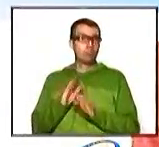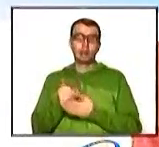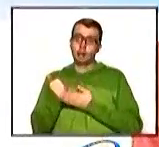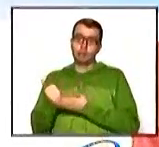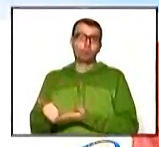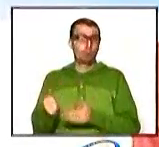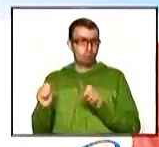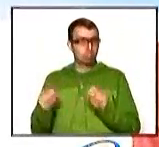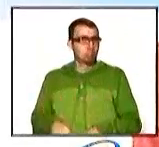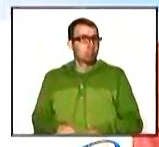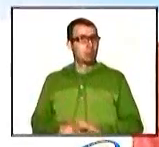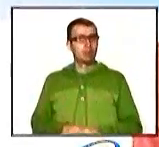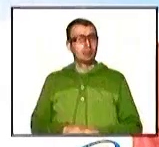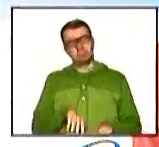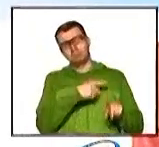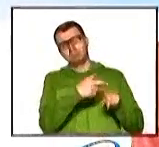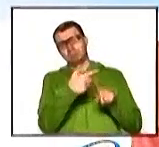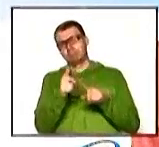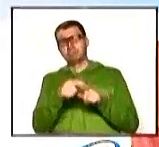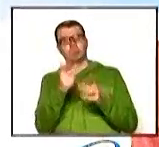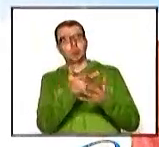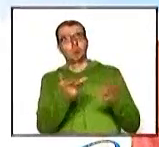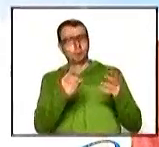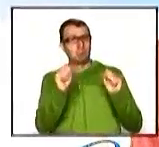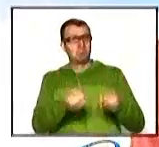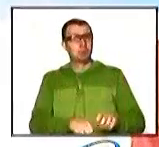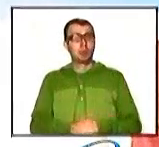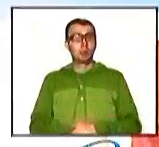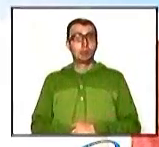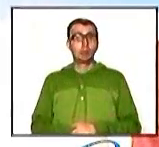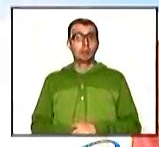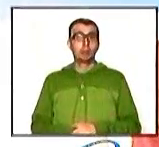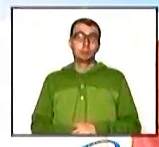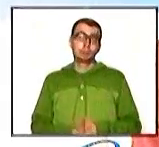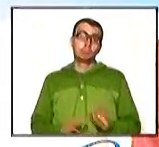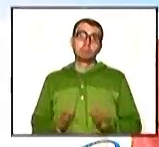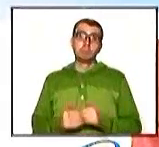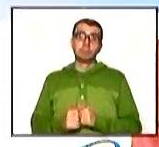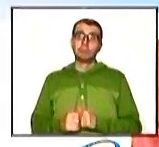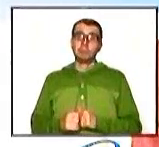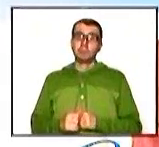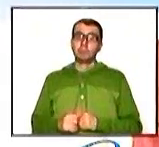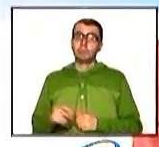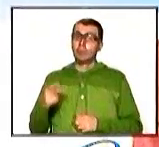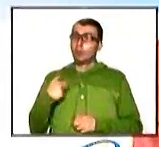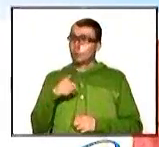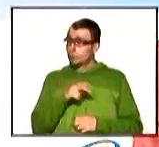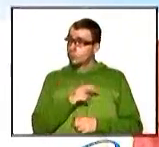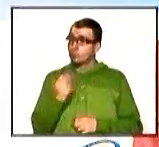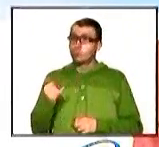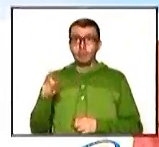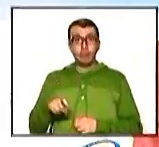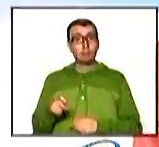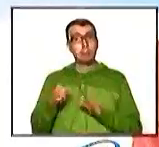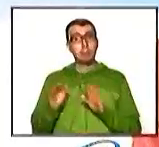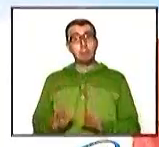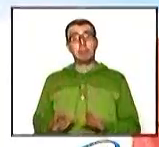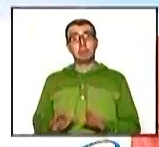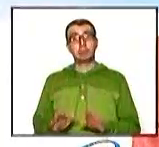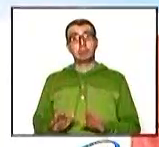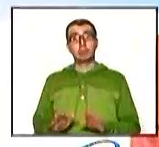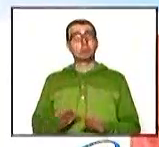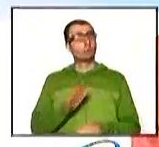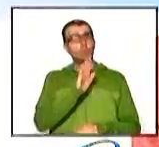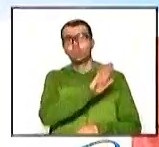No, hay cosas muy grandes y definitivamente tenemos que hacer un alto en el camino y ser todos